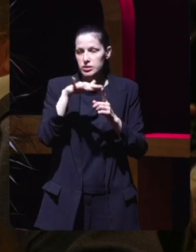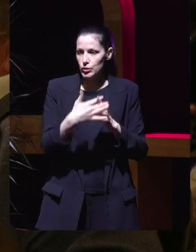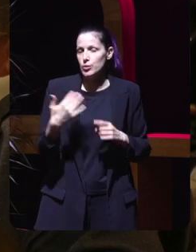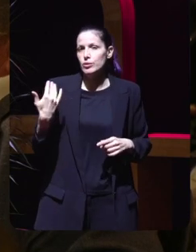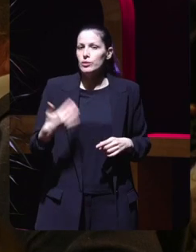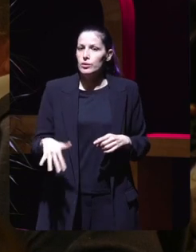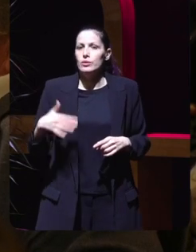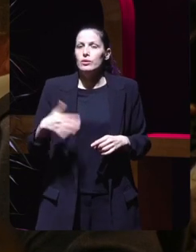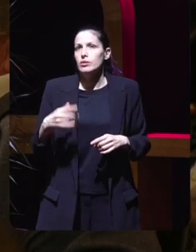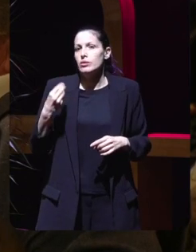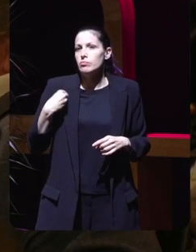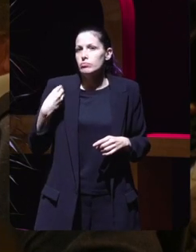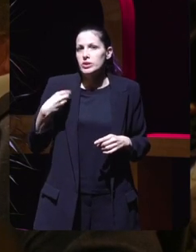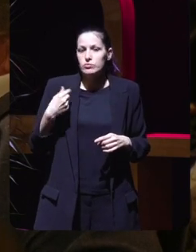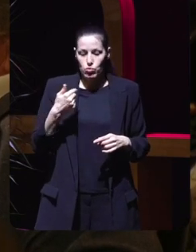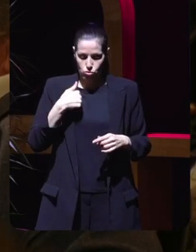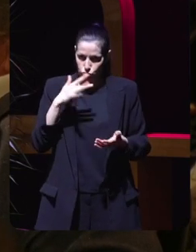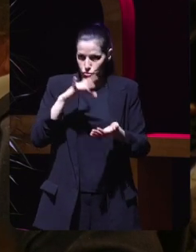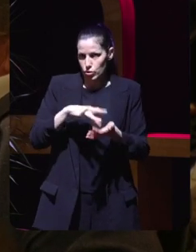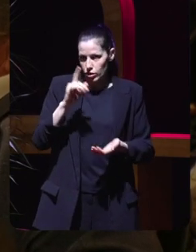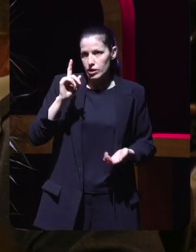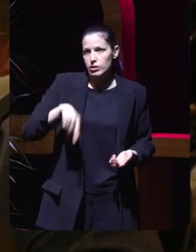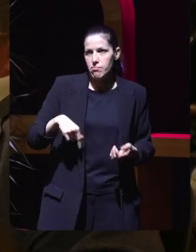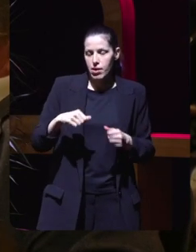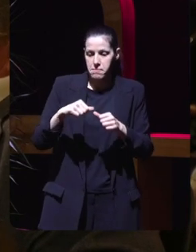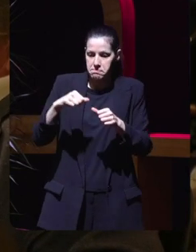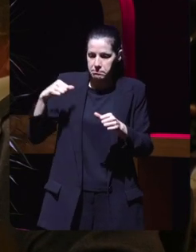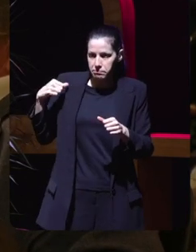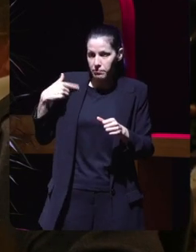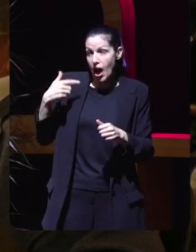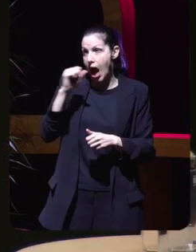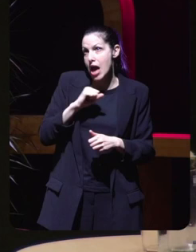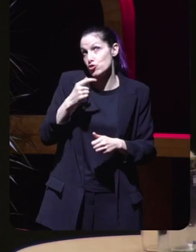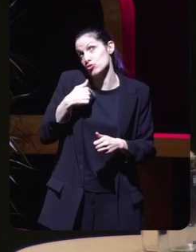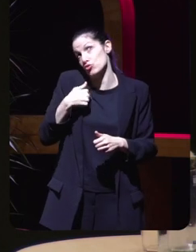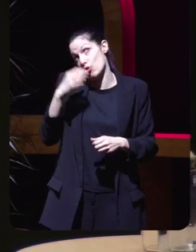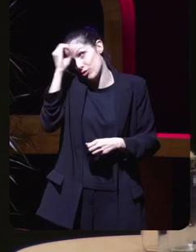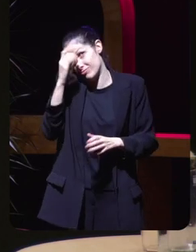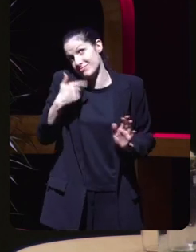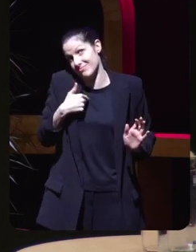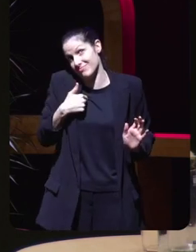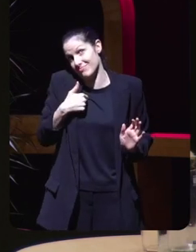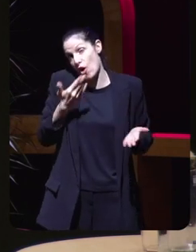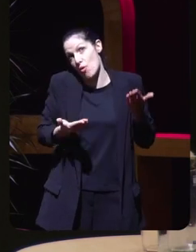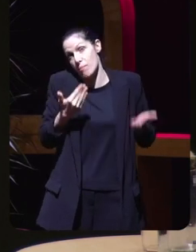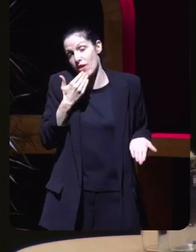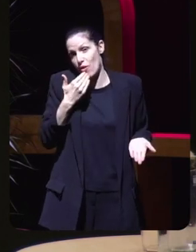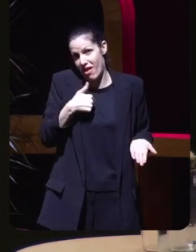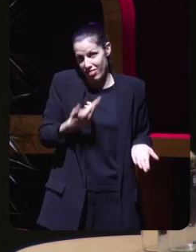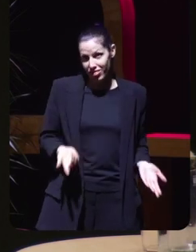todo este periplo laboral que elevo o sea desde ahí bueno tantísimos sanos para mí Claro En comparación con edad de quiteño No